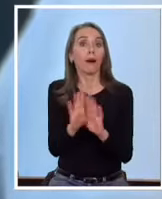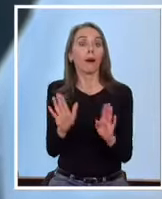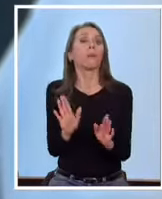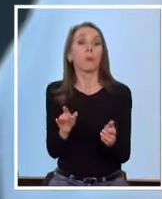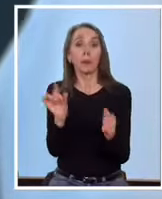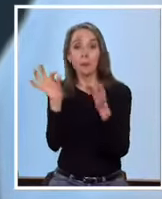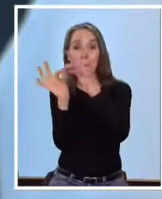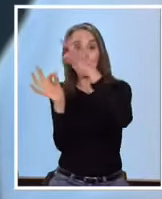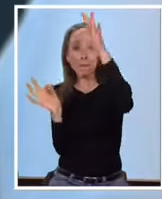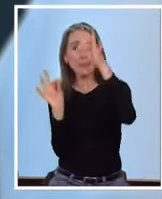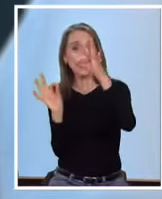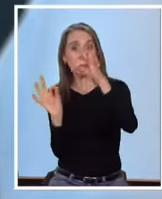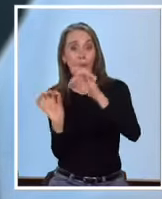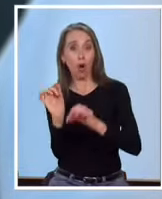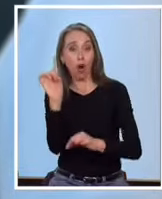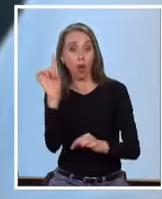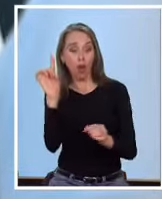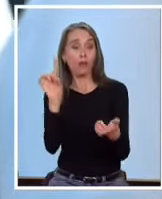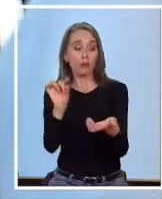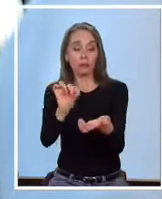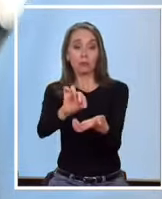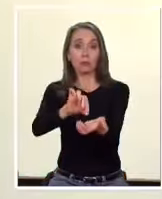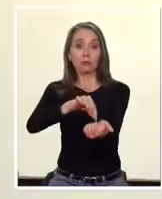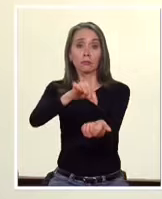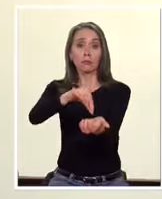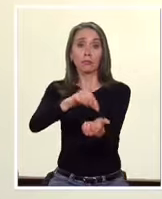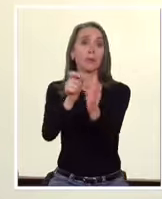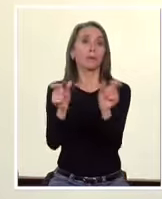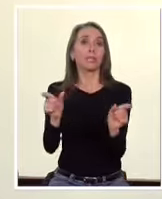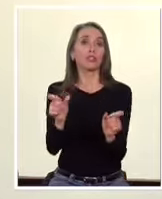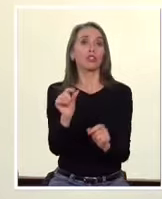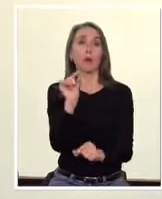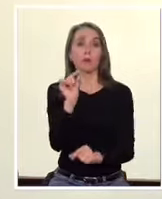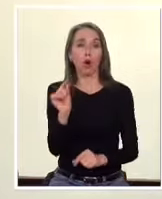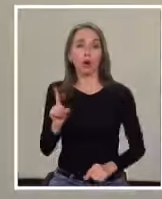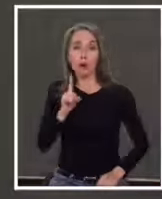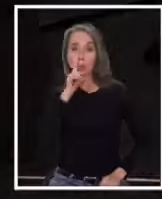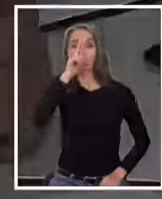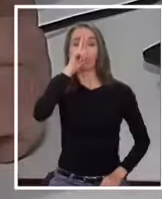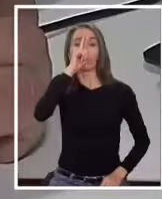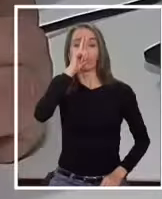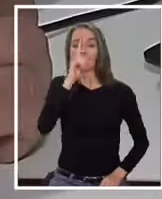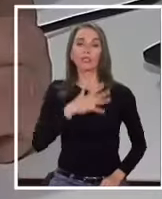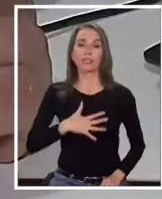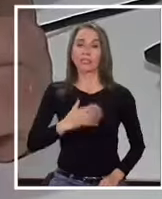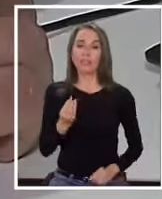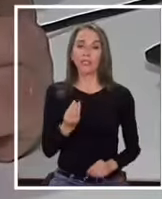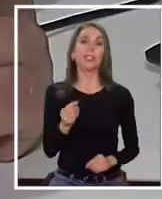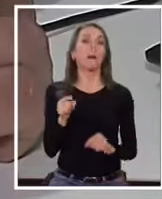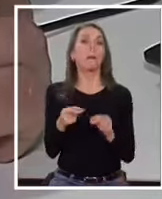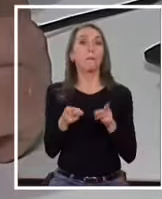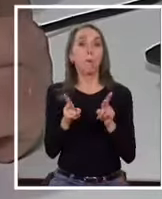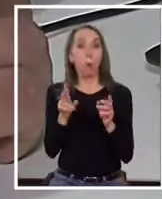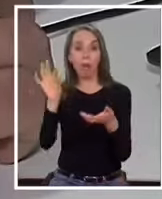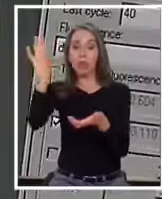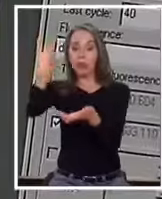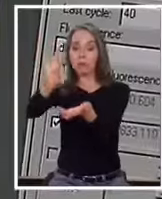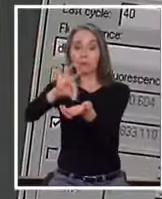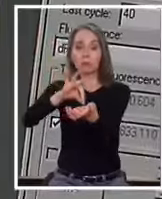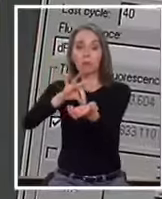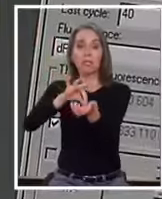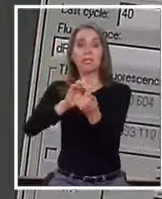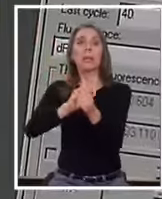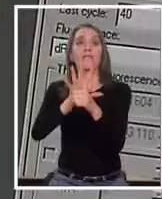pasan el mismo hisopo por el celular. Muy poca gente se hace un PCR nasofaríngeo si se siente bien. Este sistema permite detectar el virus